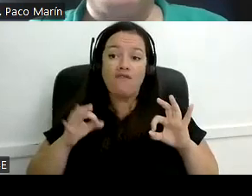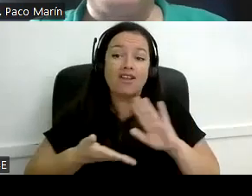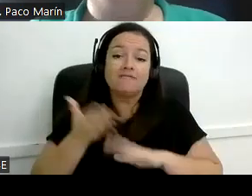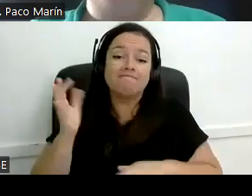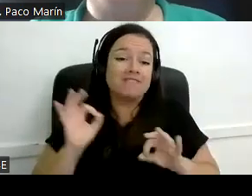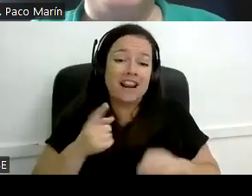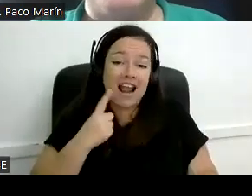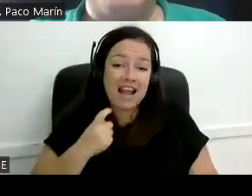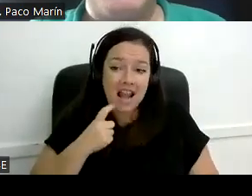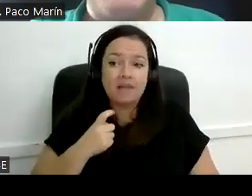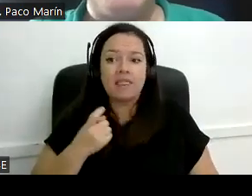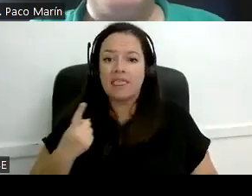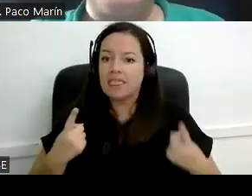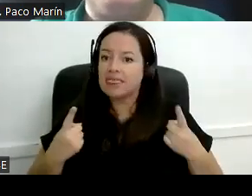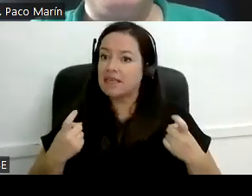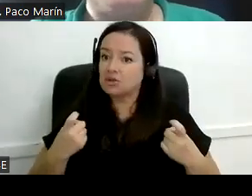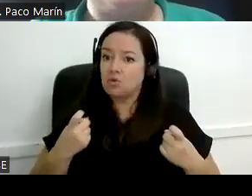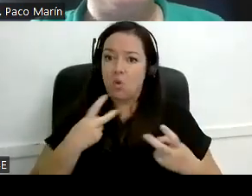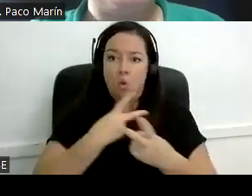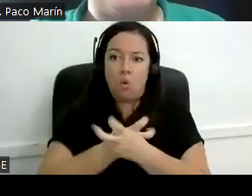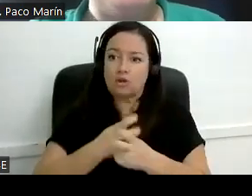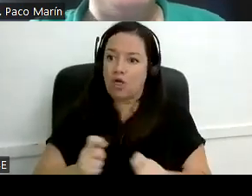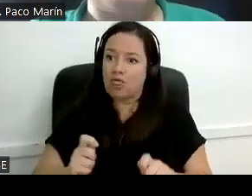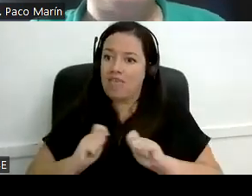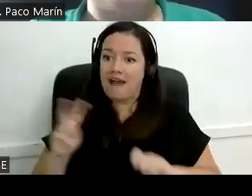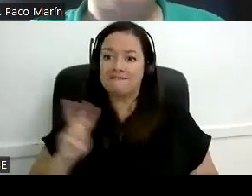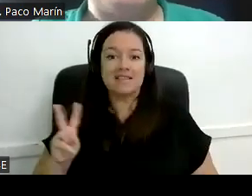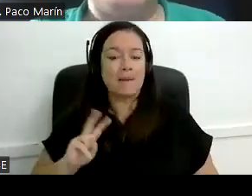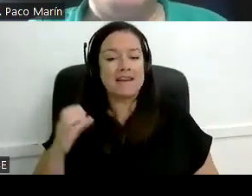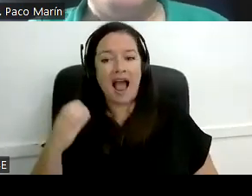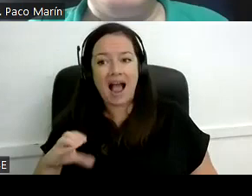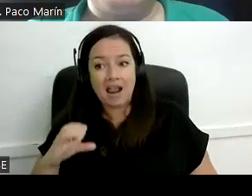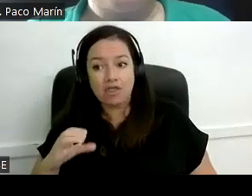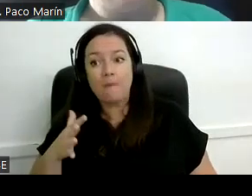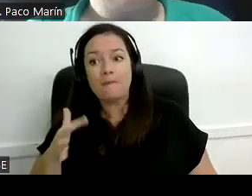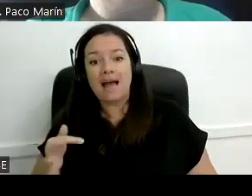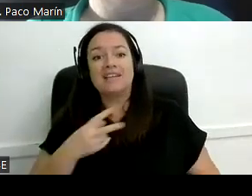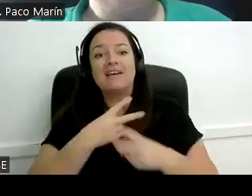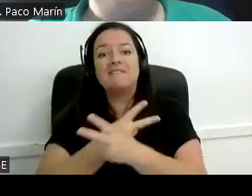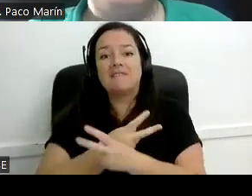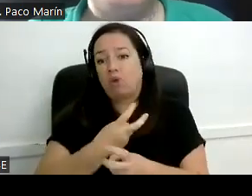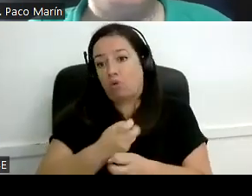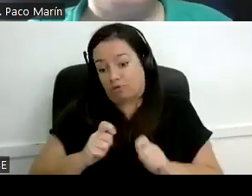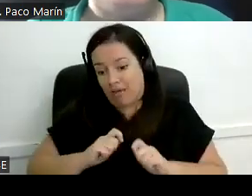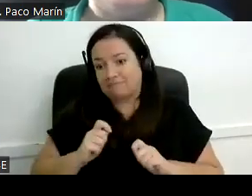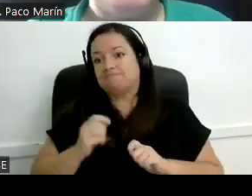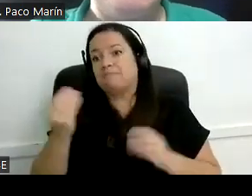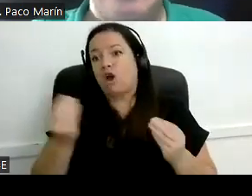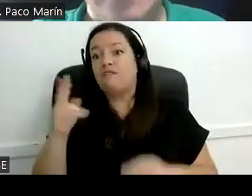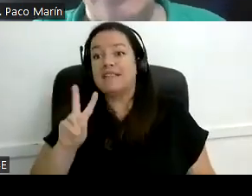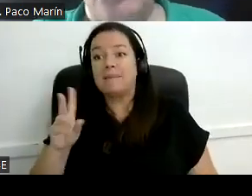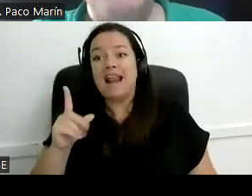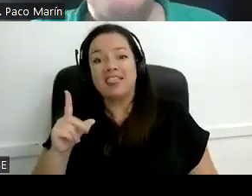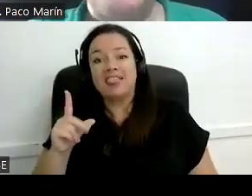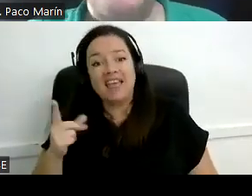justo cuando tenemos que reponer de manera más intensa la vitamina D y el calcio para evitar la osteoporosis y